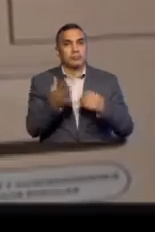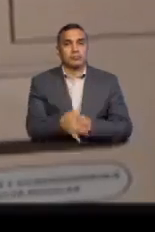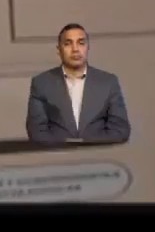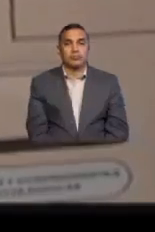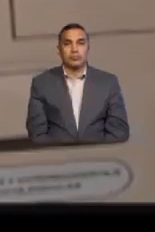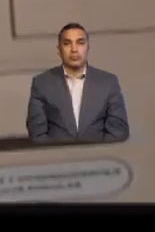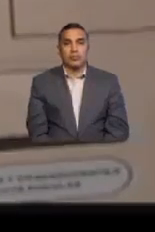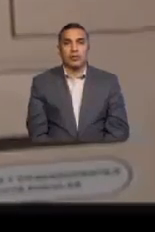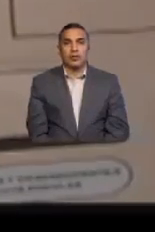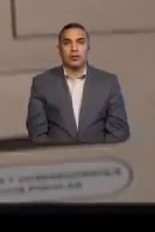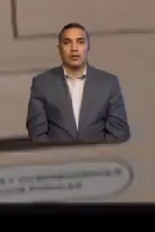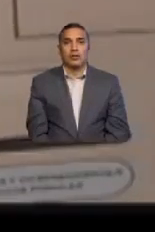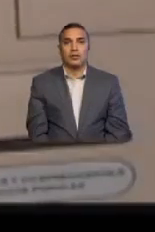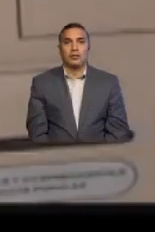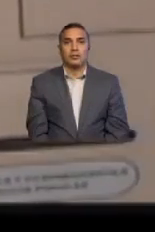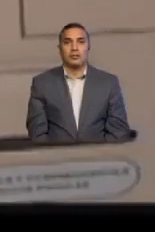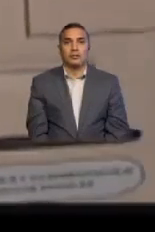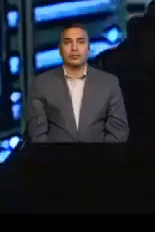Haro, TC Televisión.